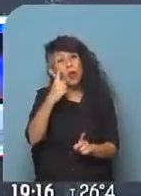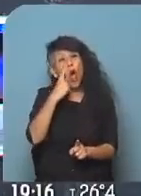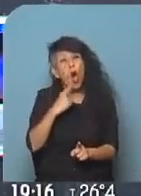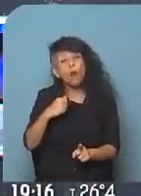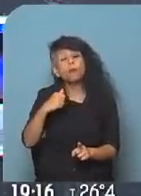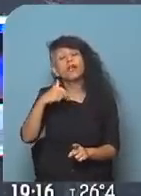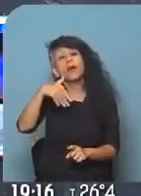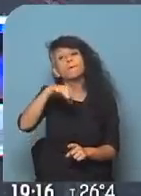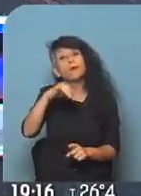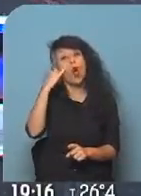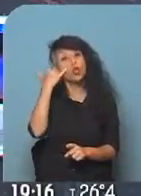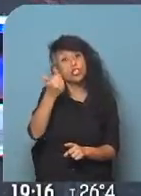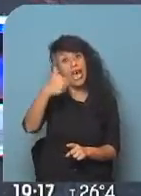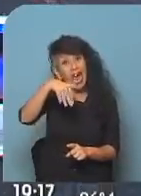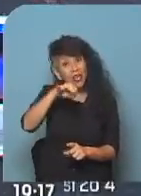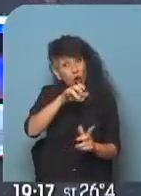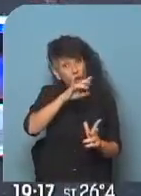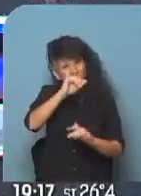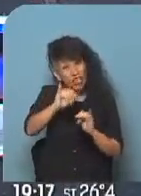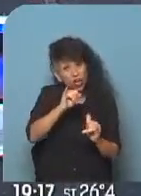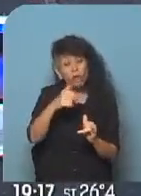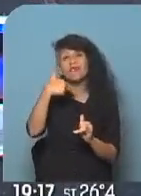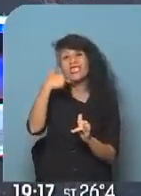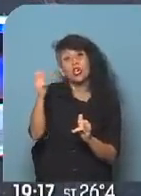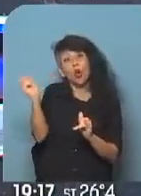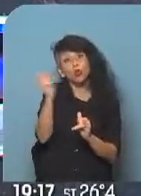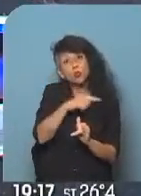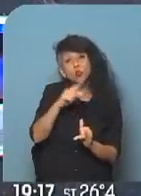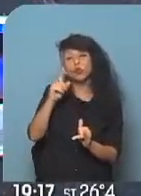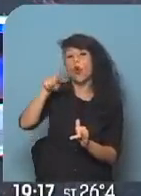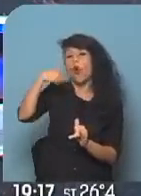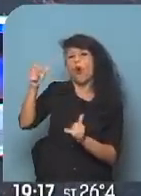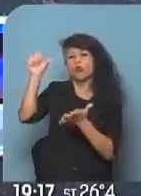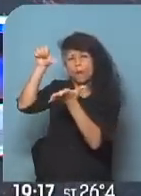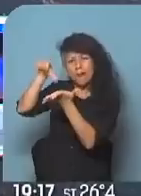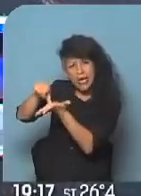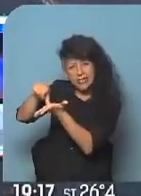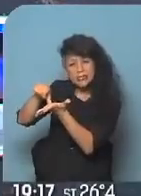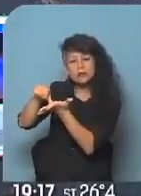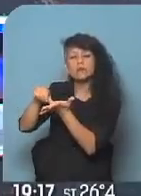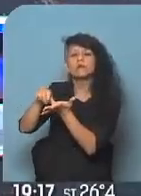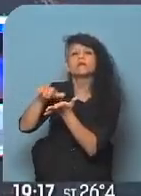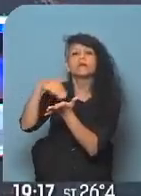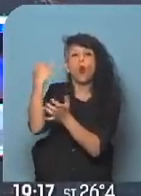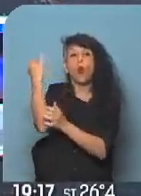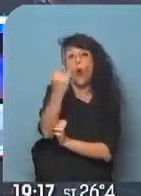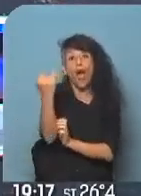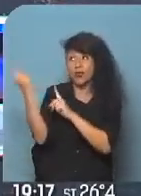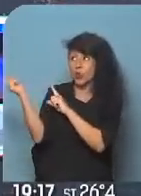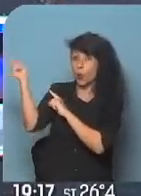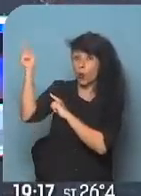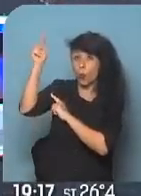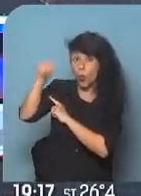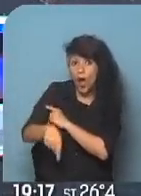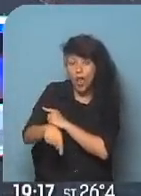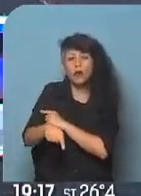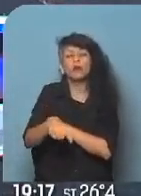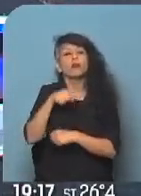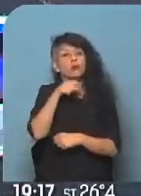está en Singapur en un congreso y regresa aquí a nuestro país el próximo jueves, donde se ha instado a que vayan a la mayoría de los